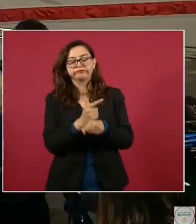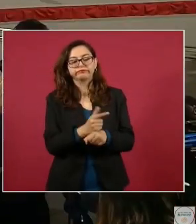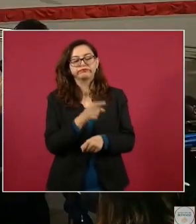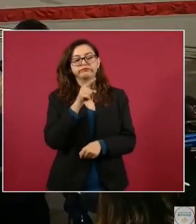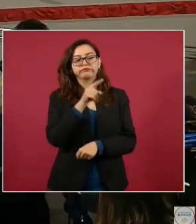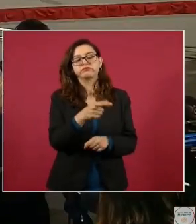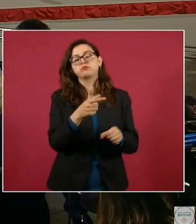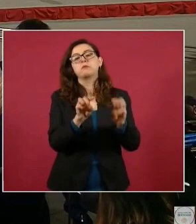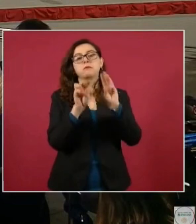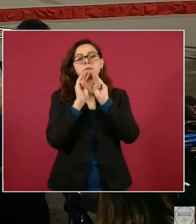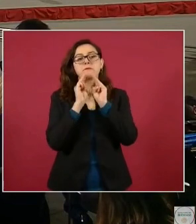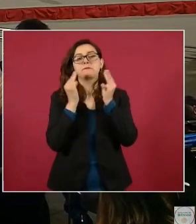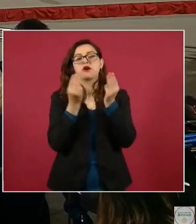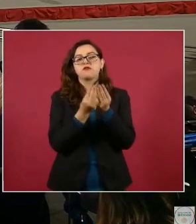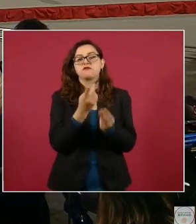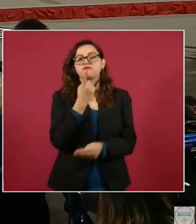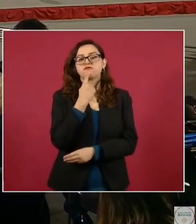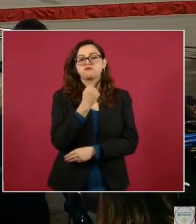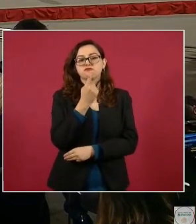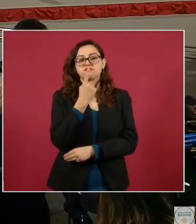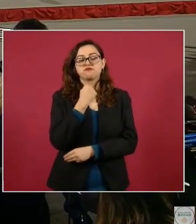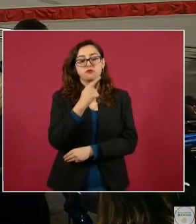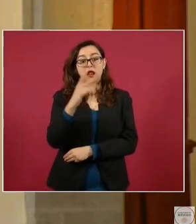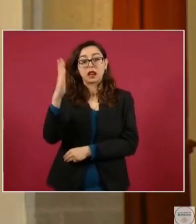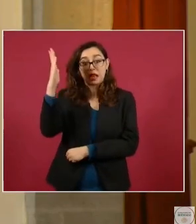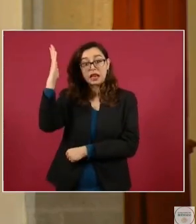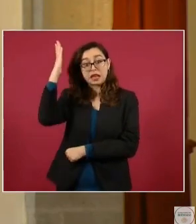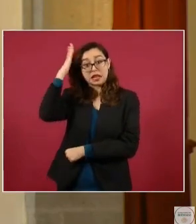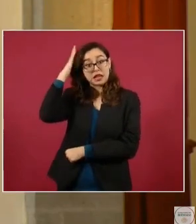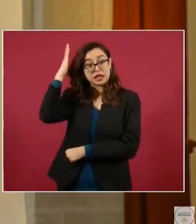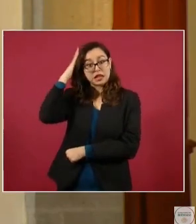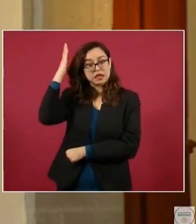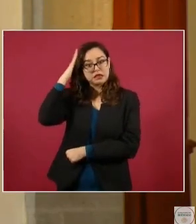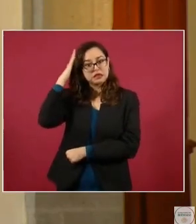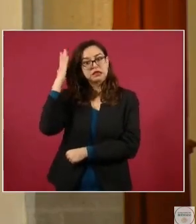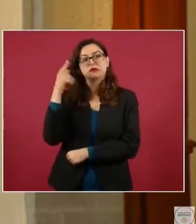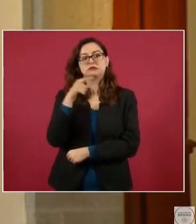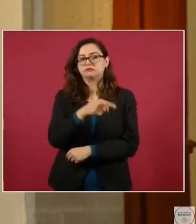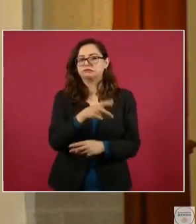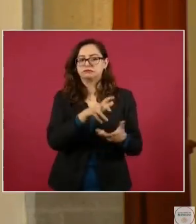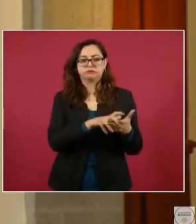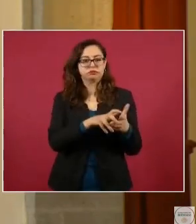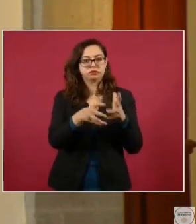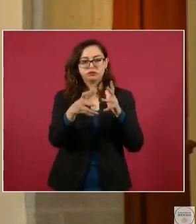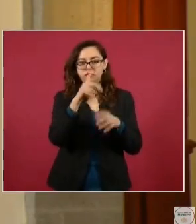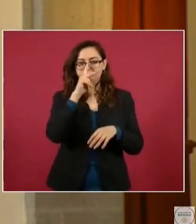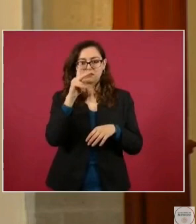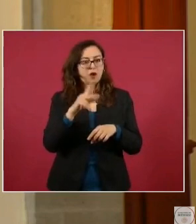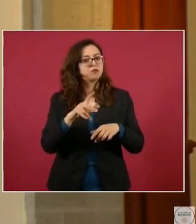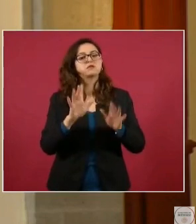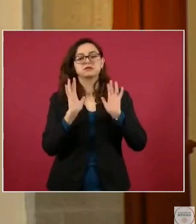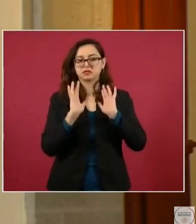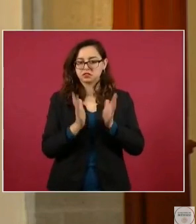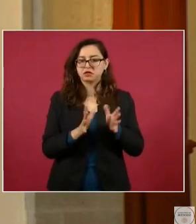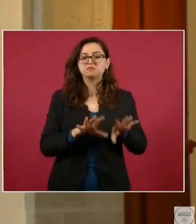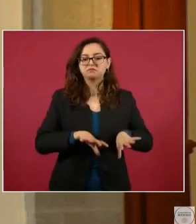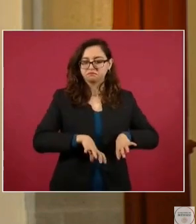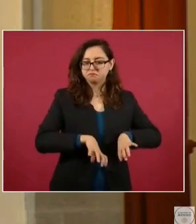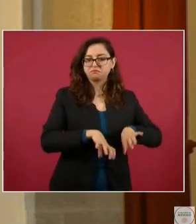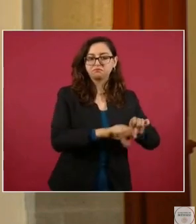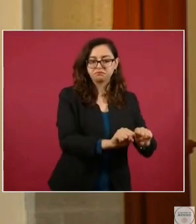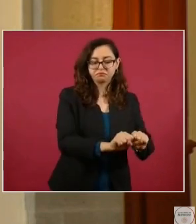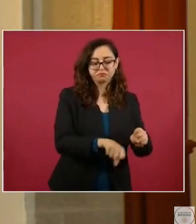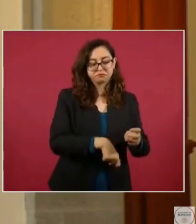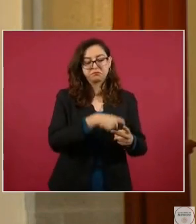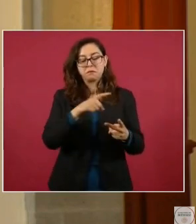rojos objetivo prioritario y en ese estado y generador de violencia el día 22 de agosto en culiacán